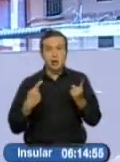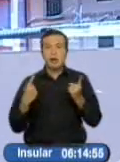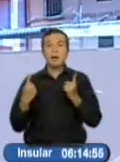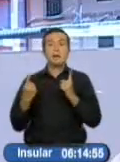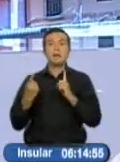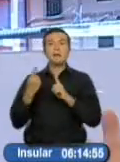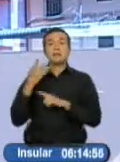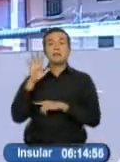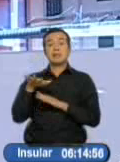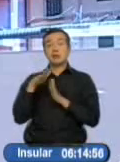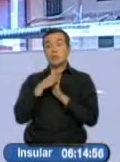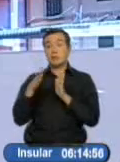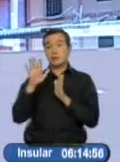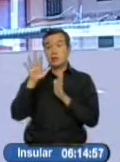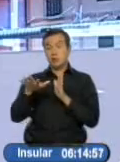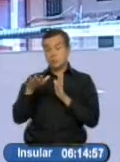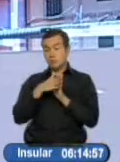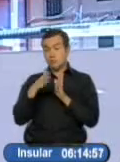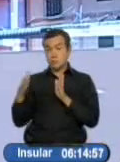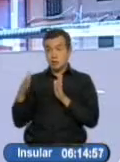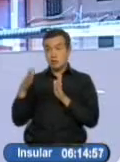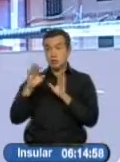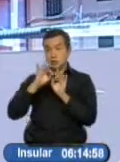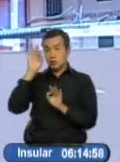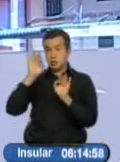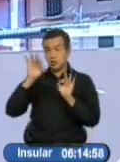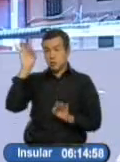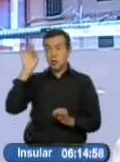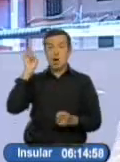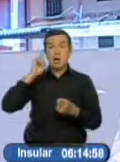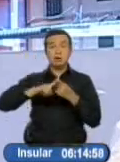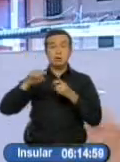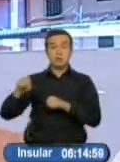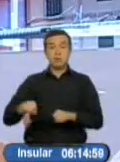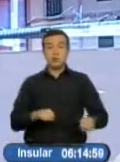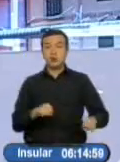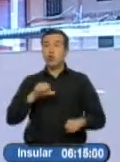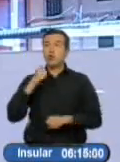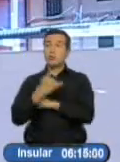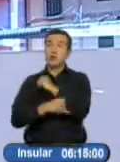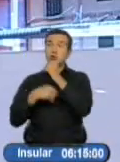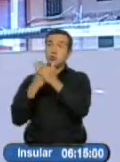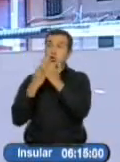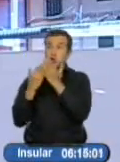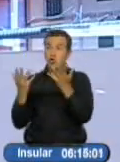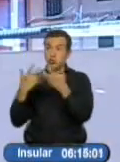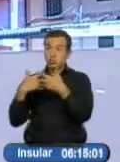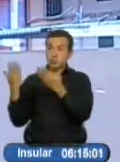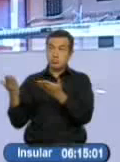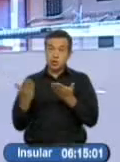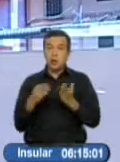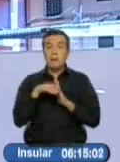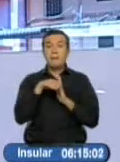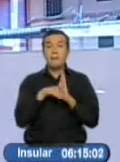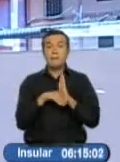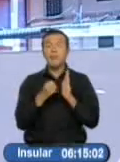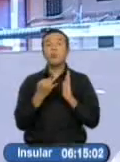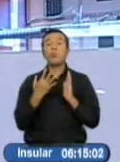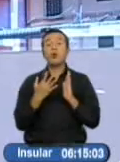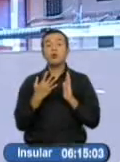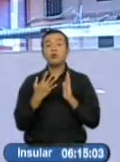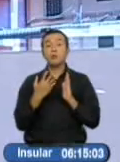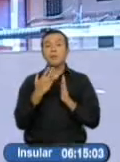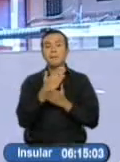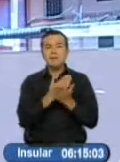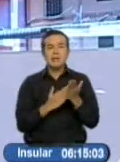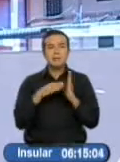los primeros 5 meses de este año, que es la estadística que tengo, hasta mayo las importaciones de maquinaria y equipos se habían reducido a menos de la